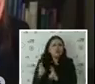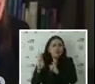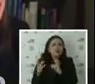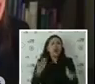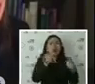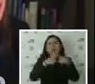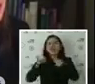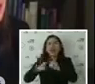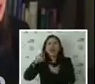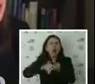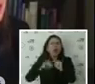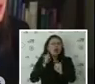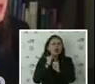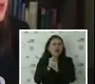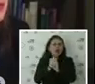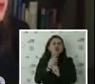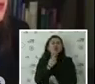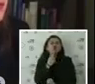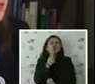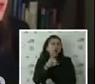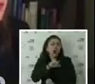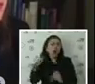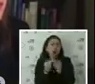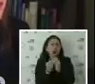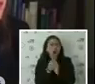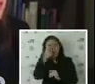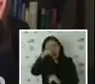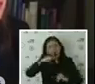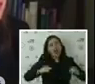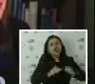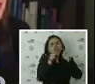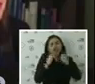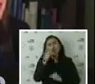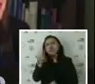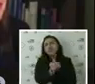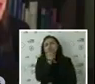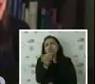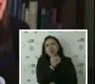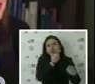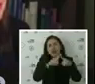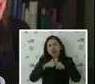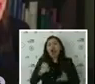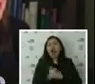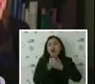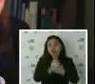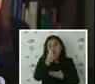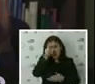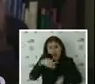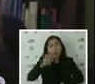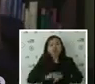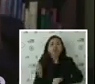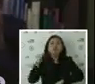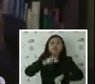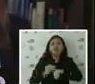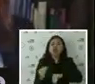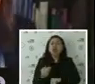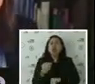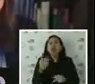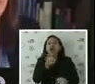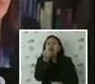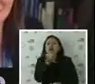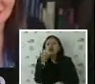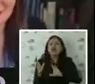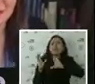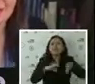y diversas plataformas en línea de las instituciones educativas que han contribuido en la matriculación y